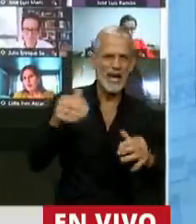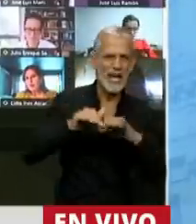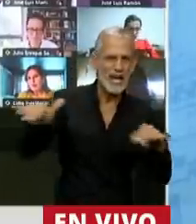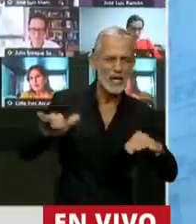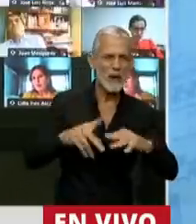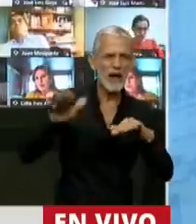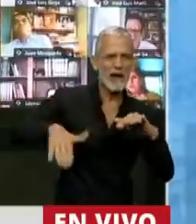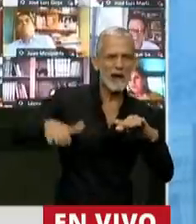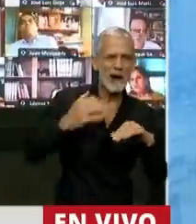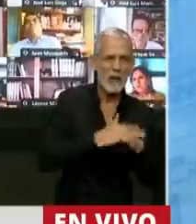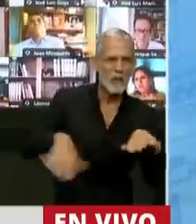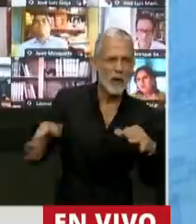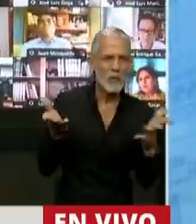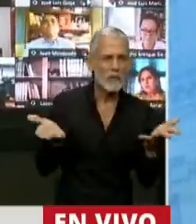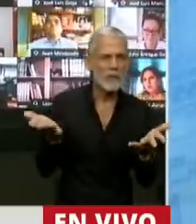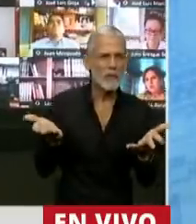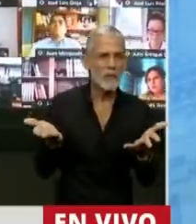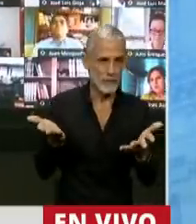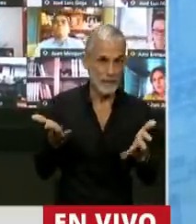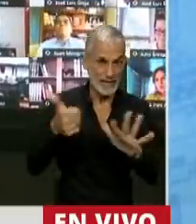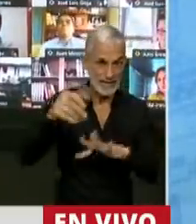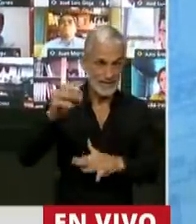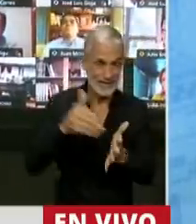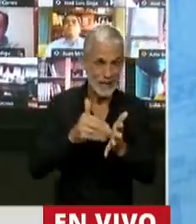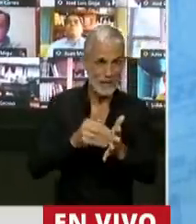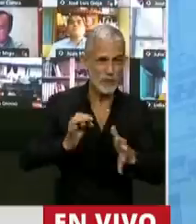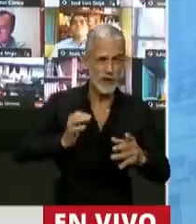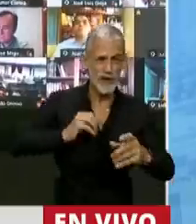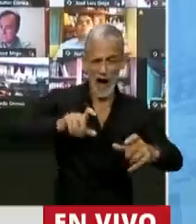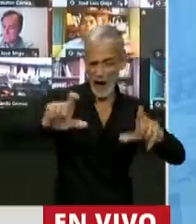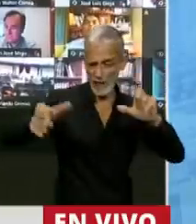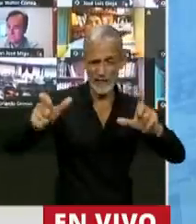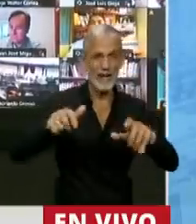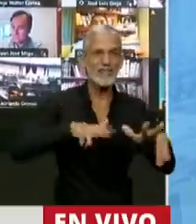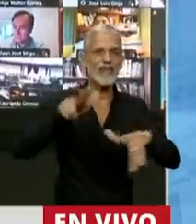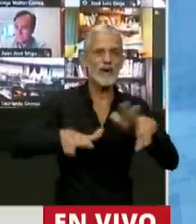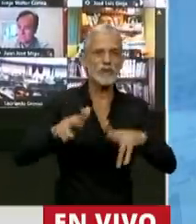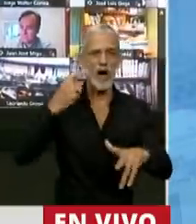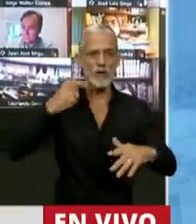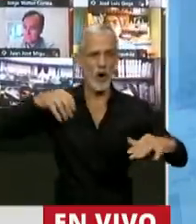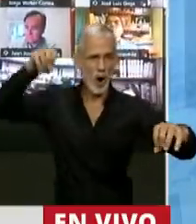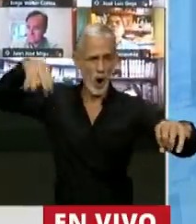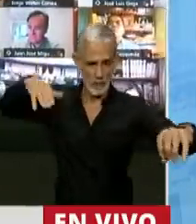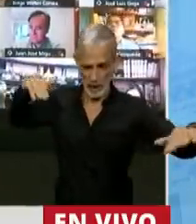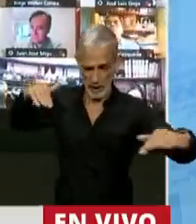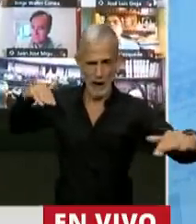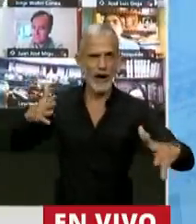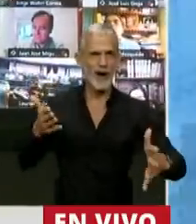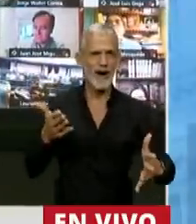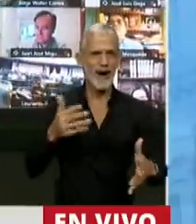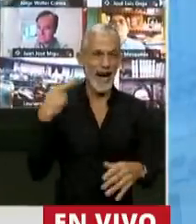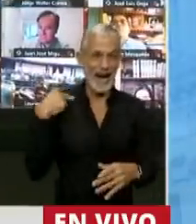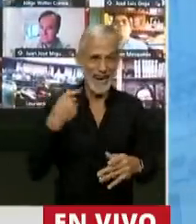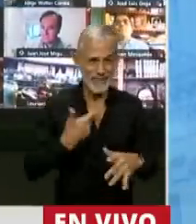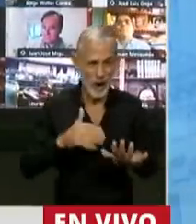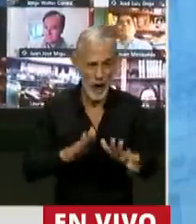estrato económico bajo. 60 millones de años de diferencia hay entre el dinosaurio y el hombre. Y es el jefe de gobierno.